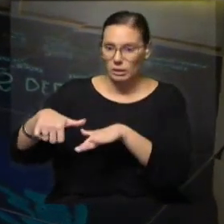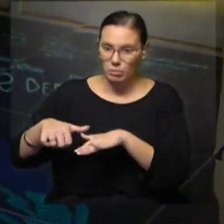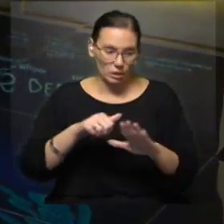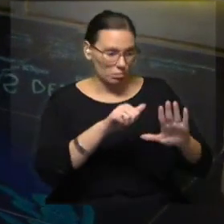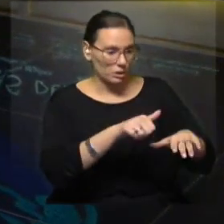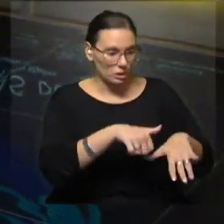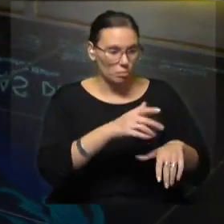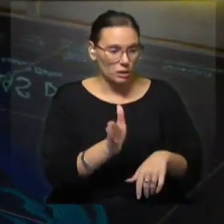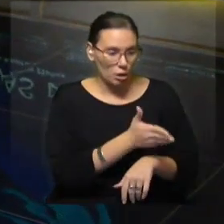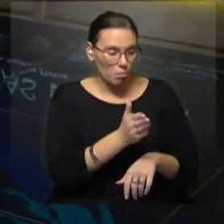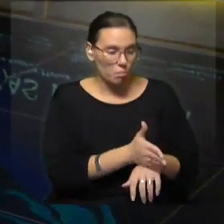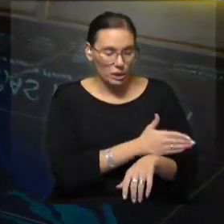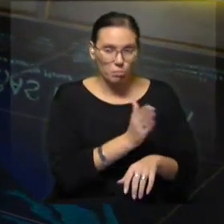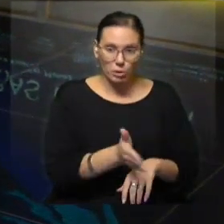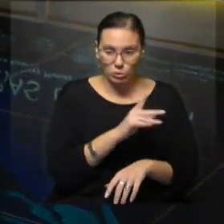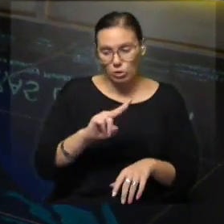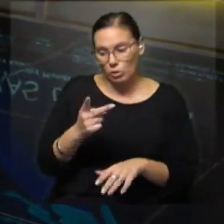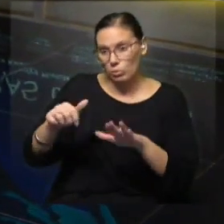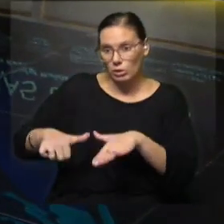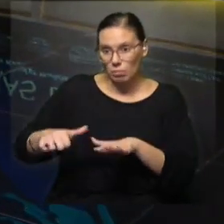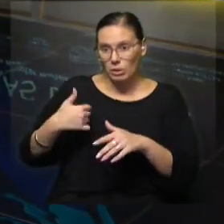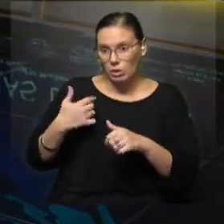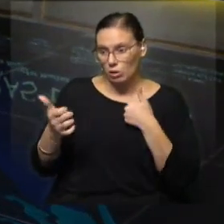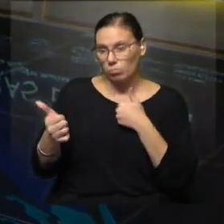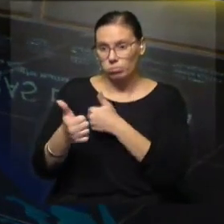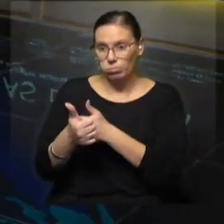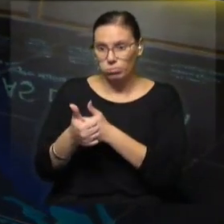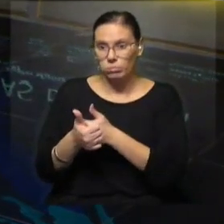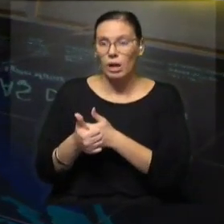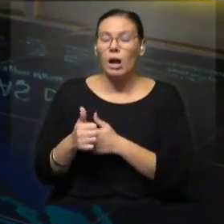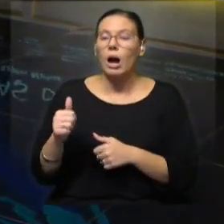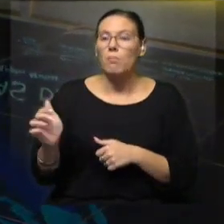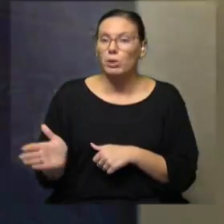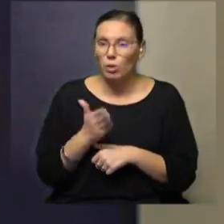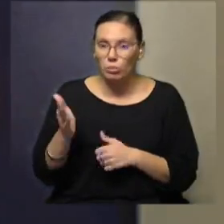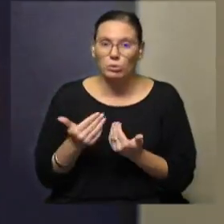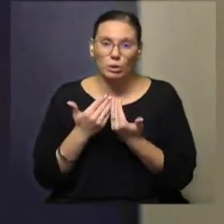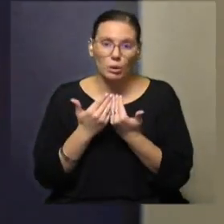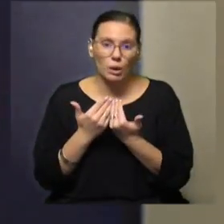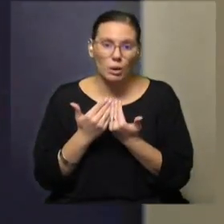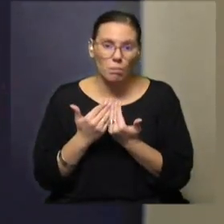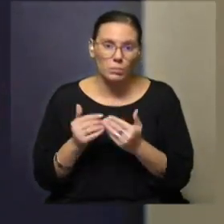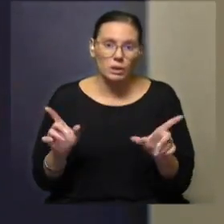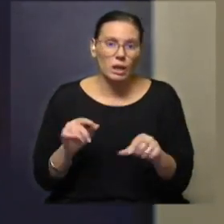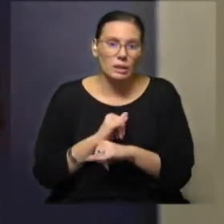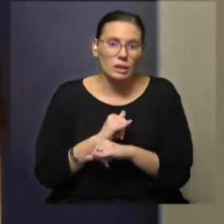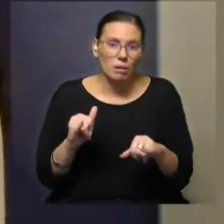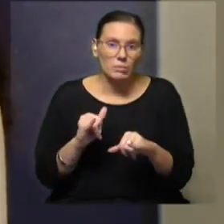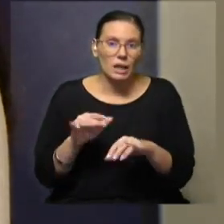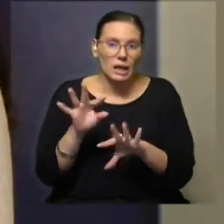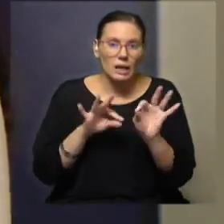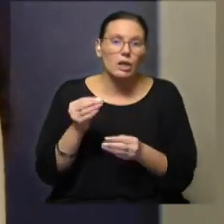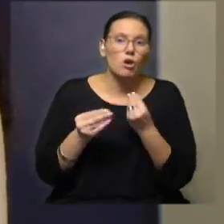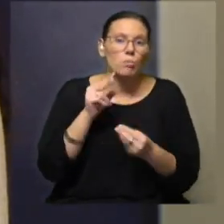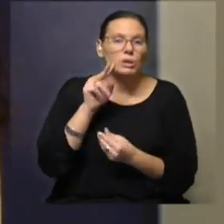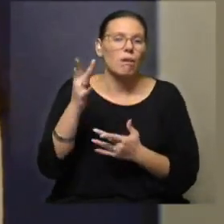estaba con preproducción y después en el segundo semestre ahí me sumé a la parte de producción. Entonces empezamos a terminar de definir cómo se iba a ver